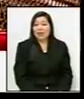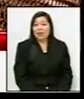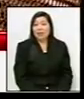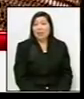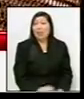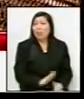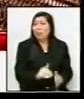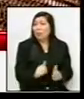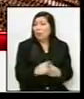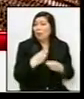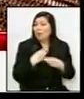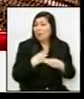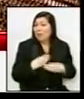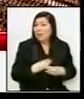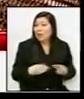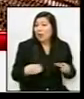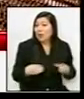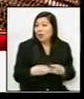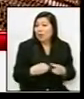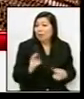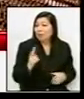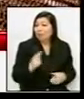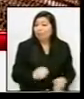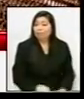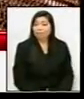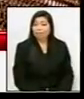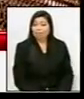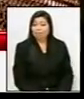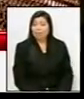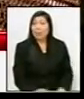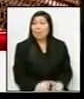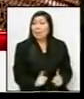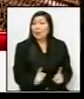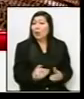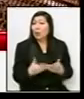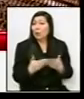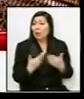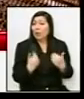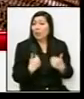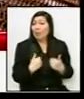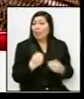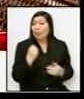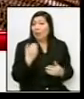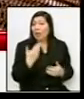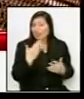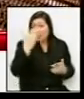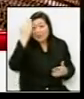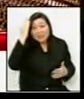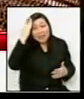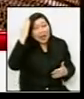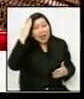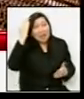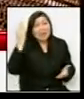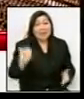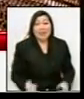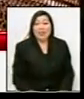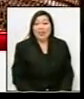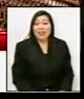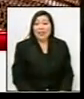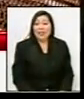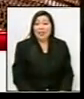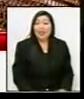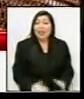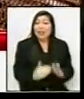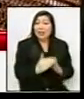O sea, todos son miembros de una organización criminal. Pero un estudiante de derecho elementalmente sabe que